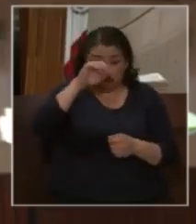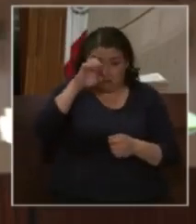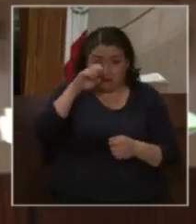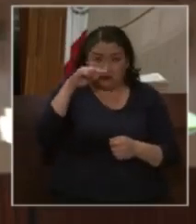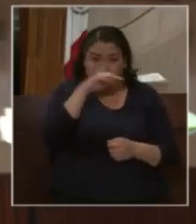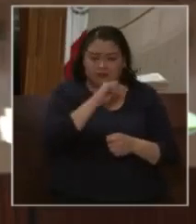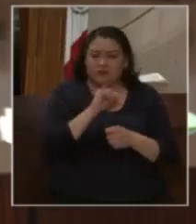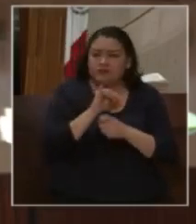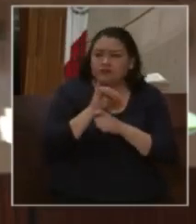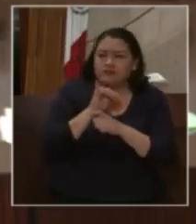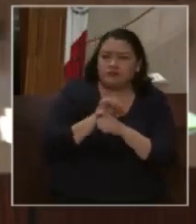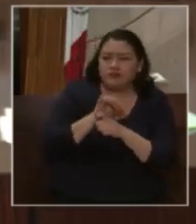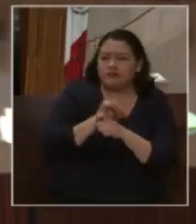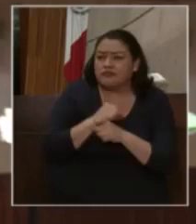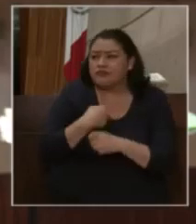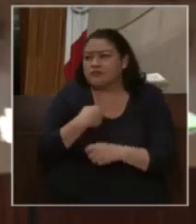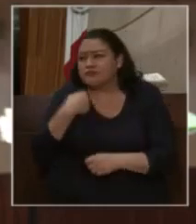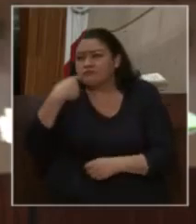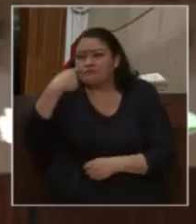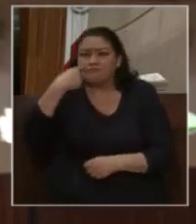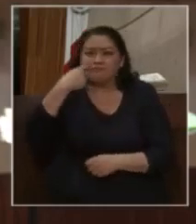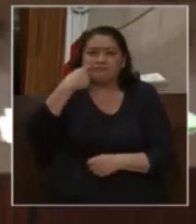ha encontrado una